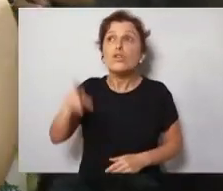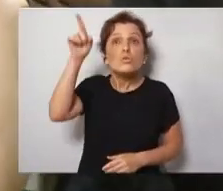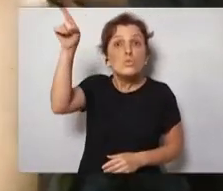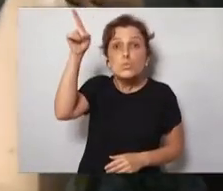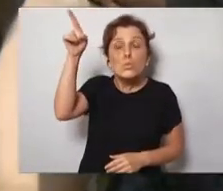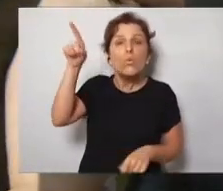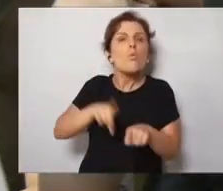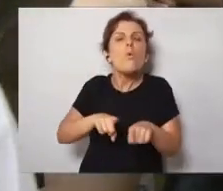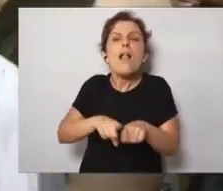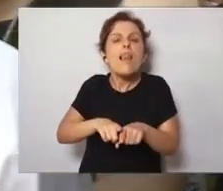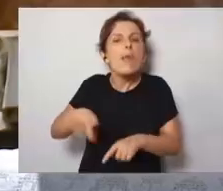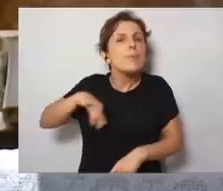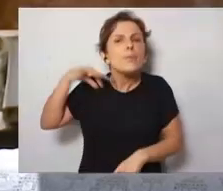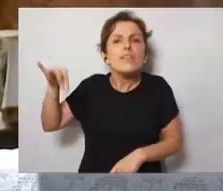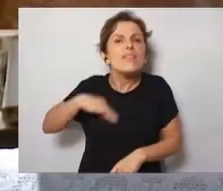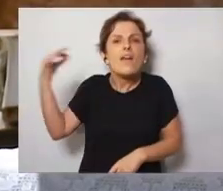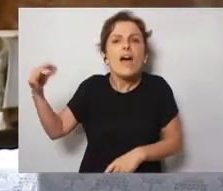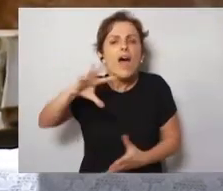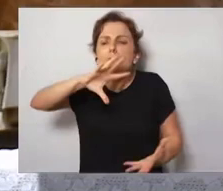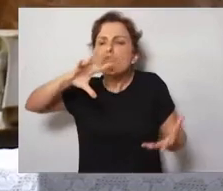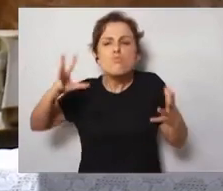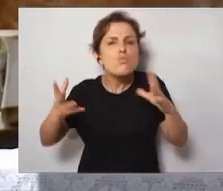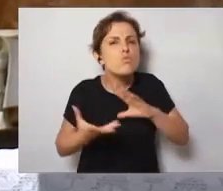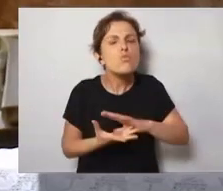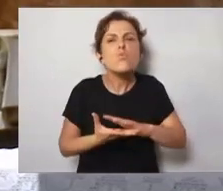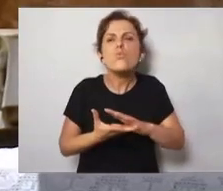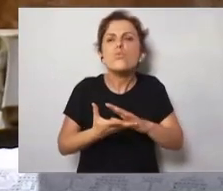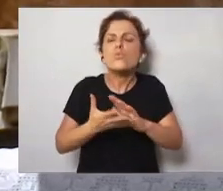tú quieres la vida que renueva el mundo